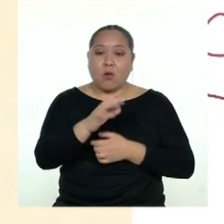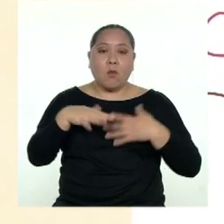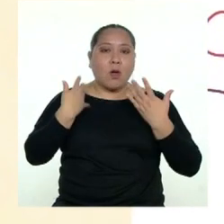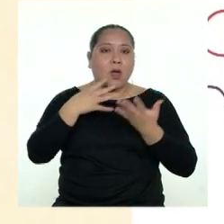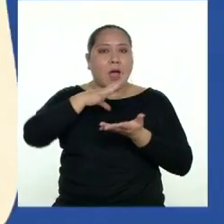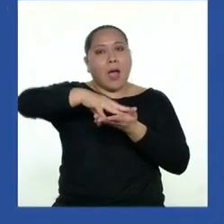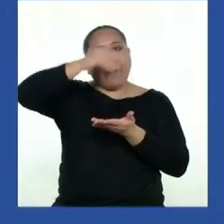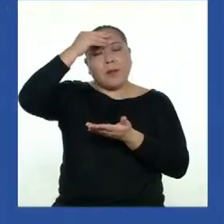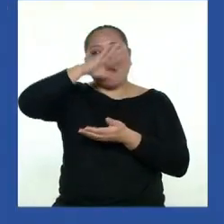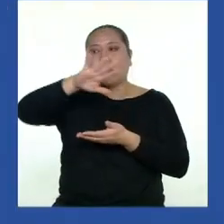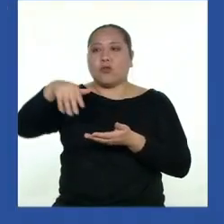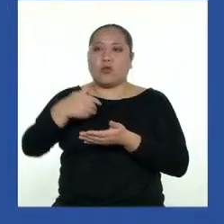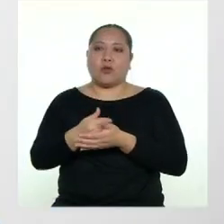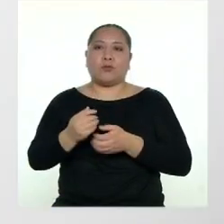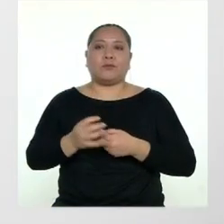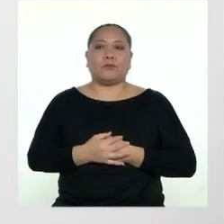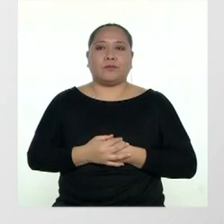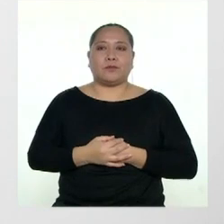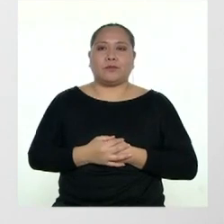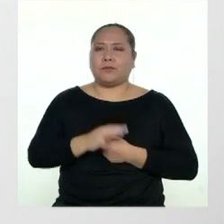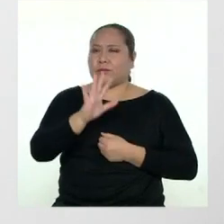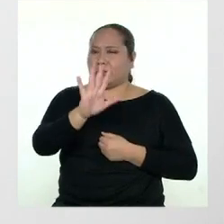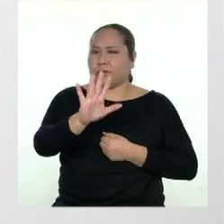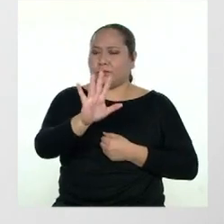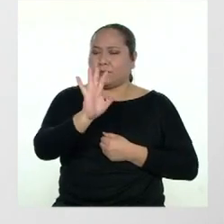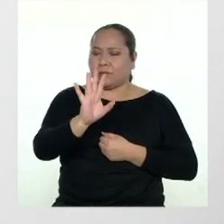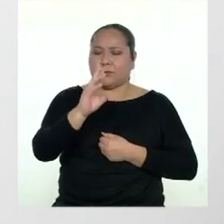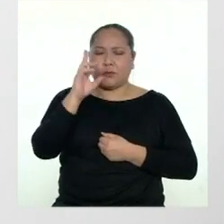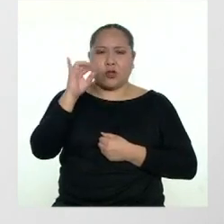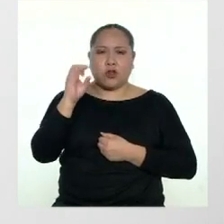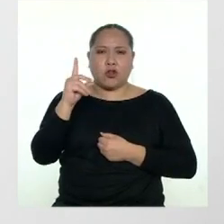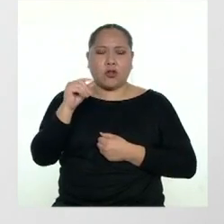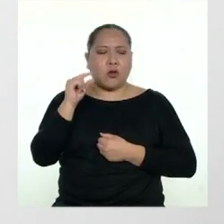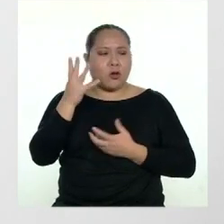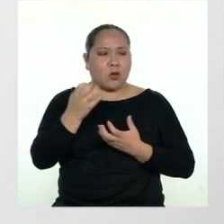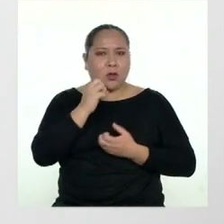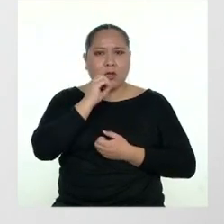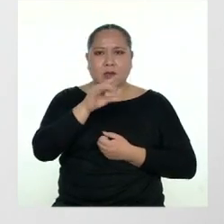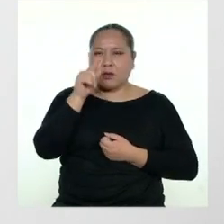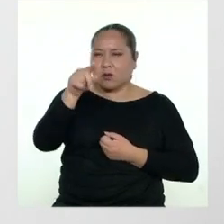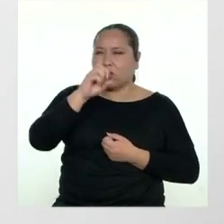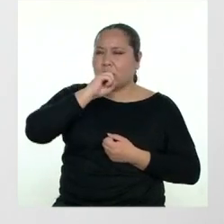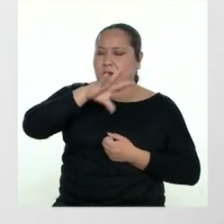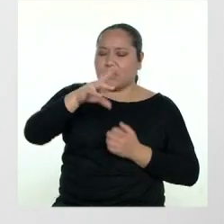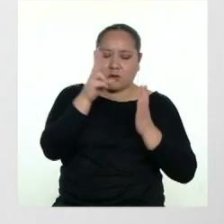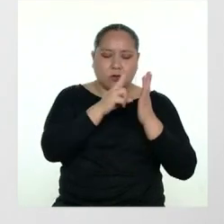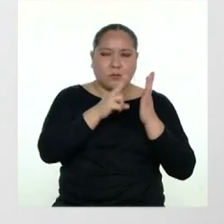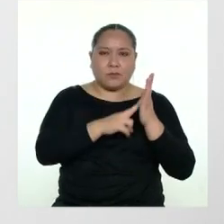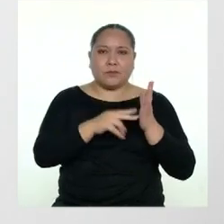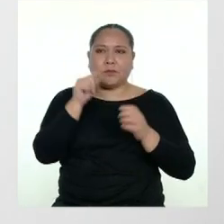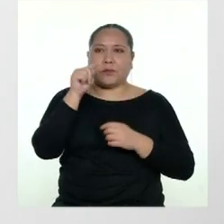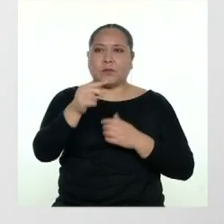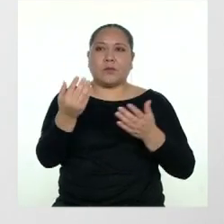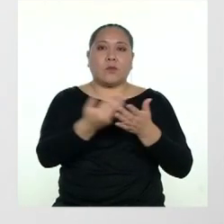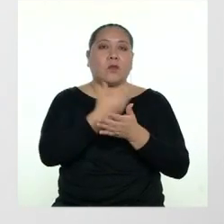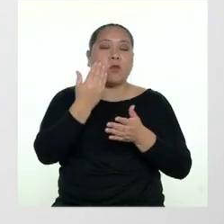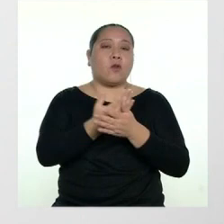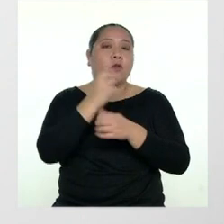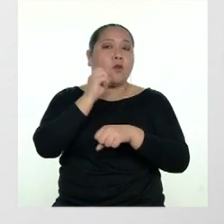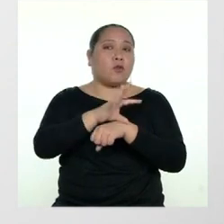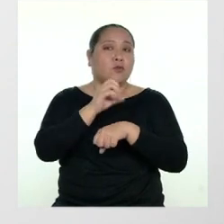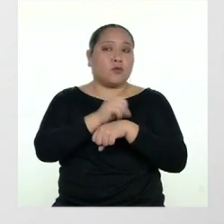diferente. Un momento, Rodrigo. Quisiera resaltar el punto que acabas de leer, ya que es un nuevo consejo